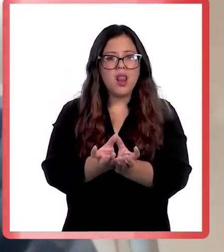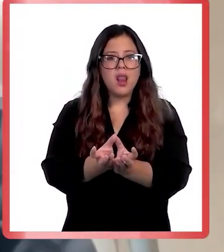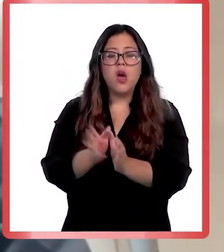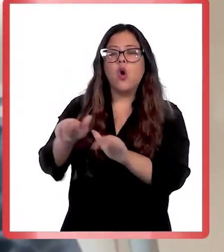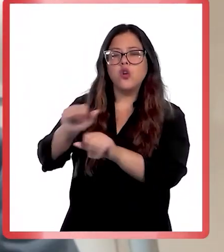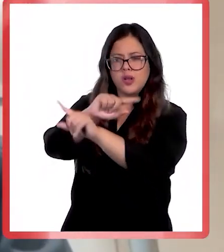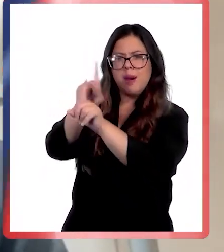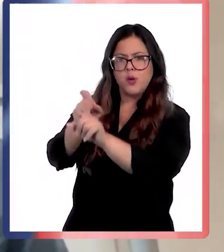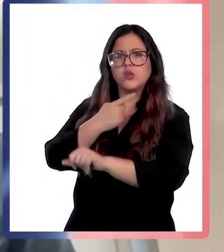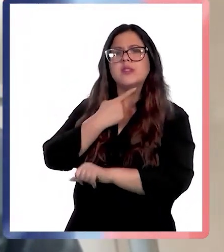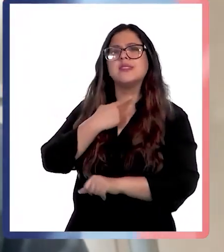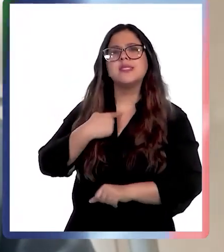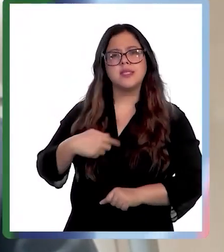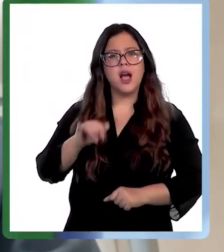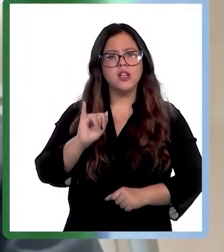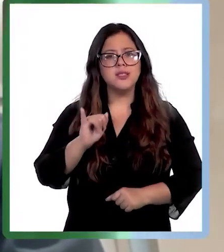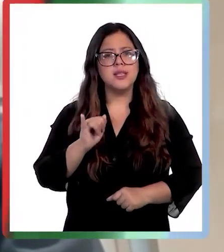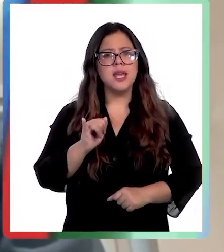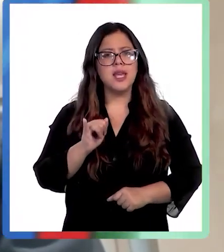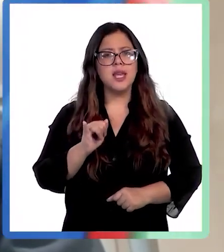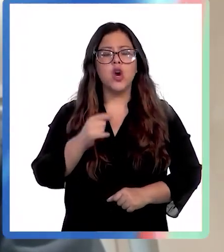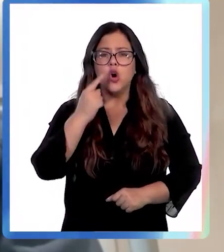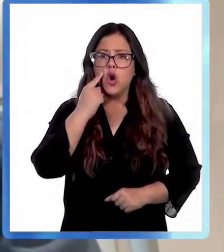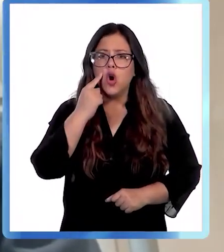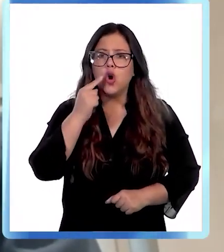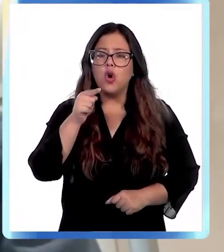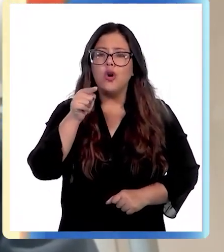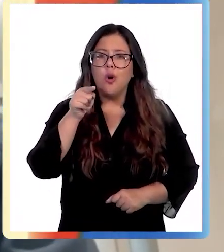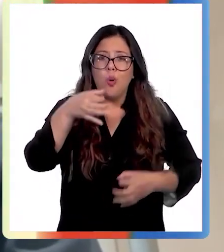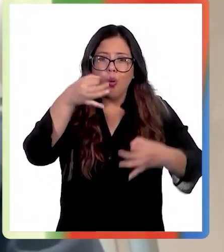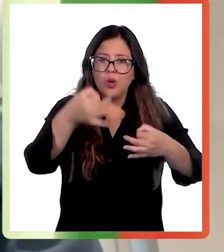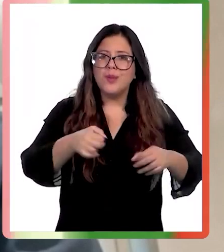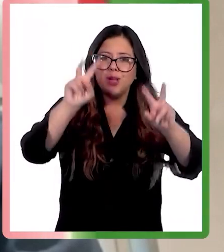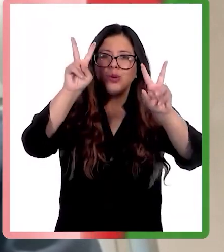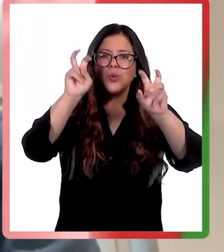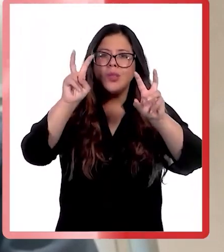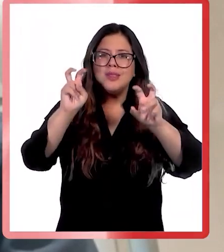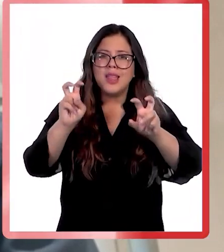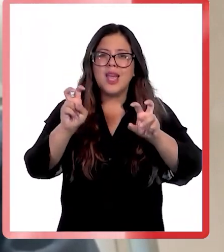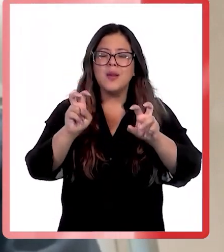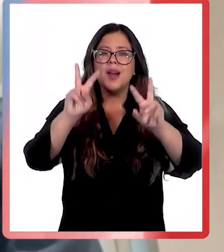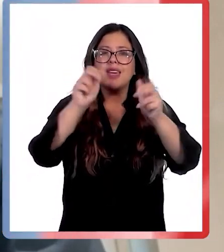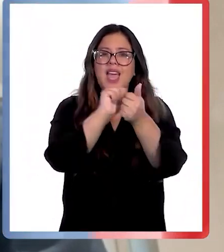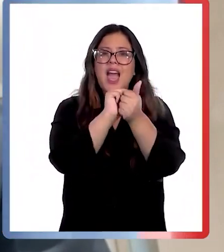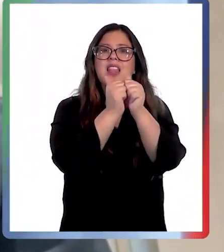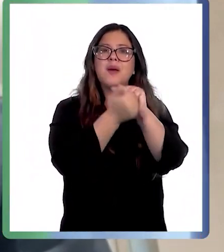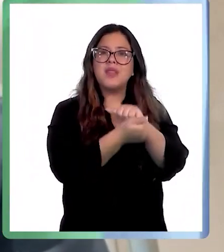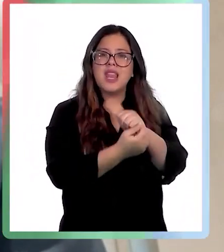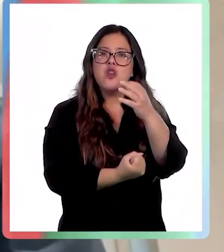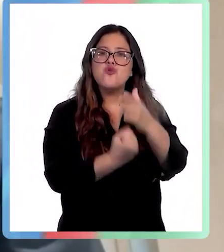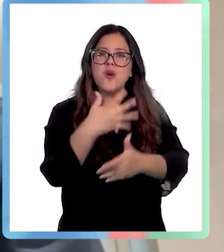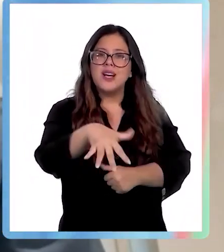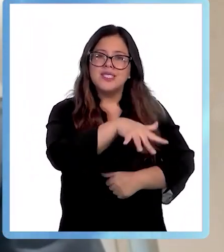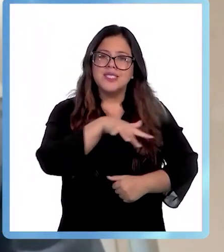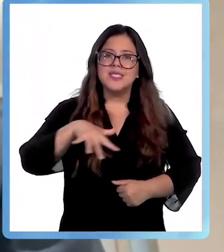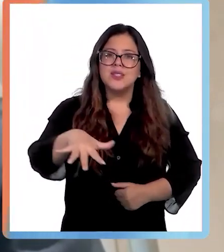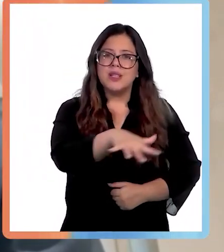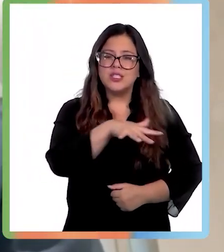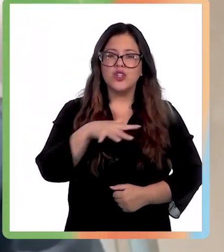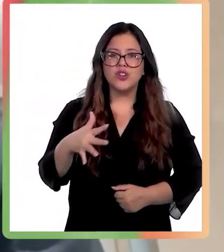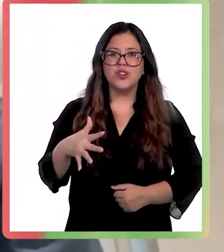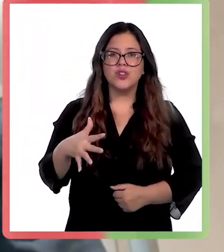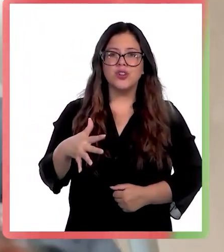pregunta es bien interesante porque efectivamente estás tocando un tema que se llama de adaptabilidad a la nueva condición y